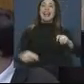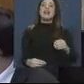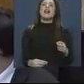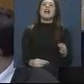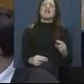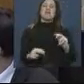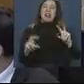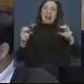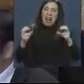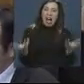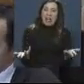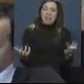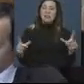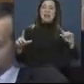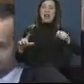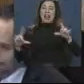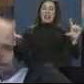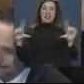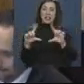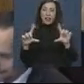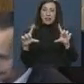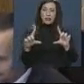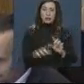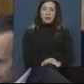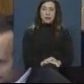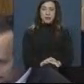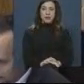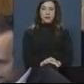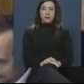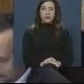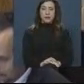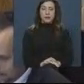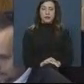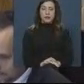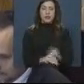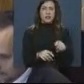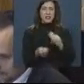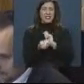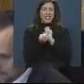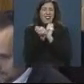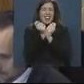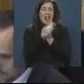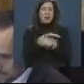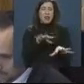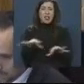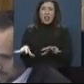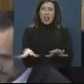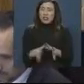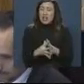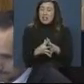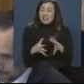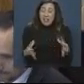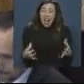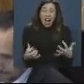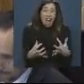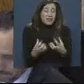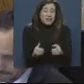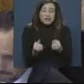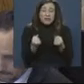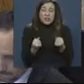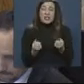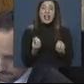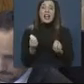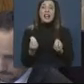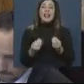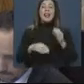las radios. Y, señor presidente, aquí la distorsión de las cosas ha llegado a tal grado que lo que